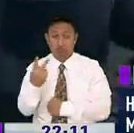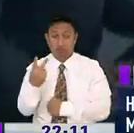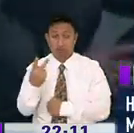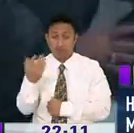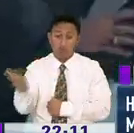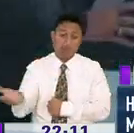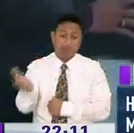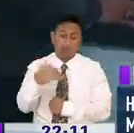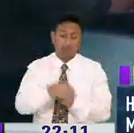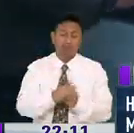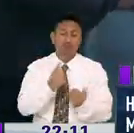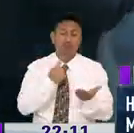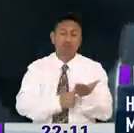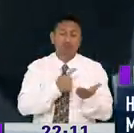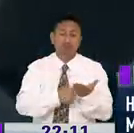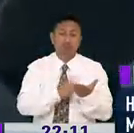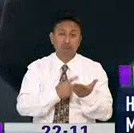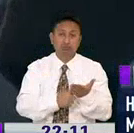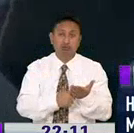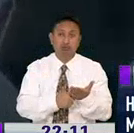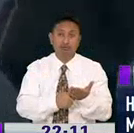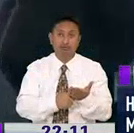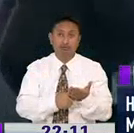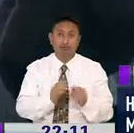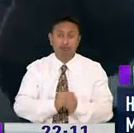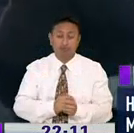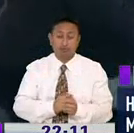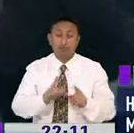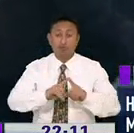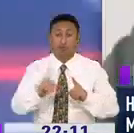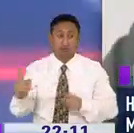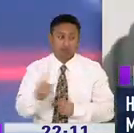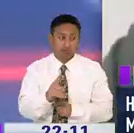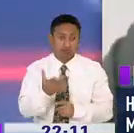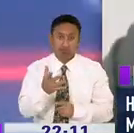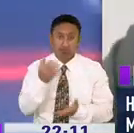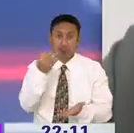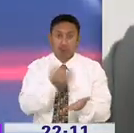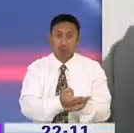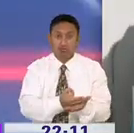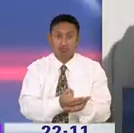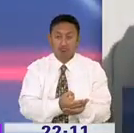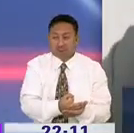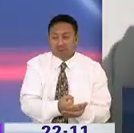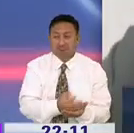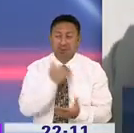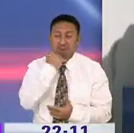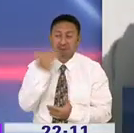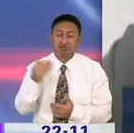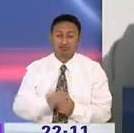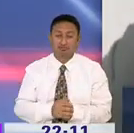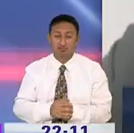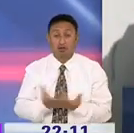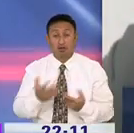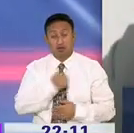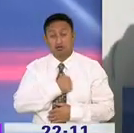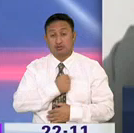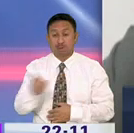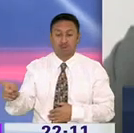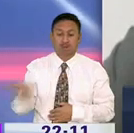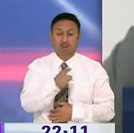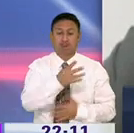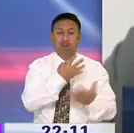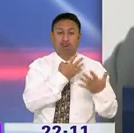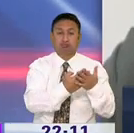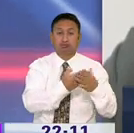madre a una audiencia de formulación de cargos, pero no asistió. A lo cual hizo caso omiso y se dictó la prisión preventiva por